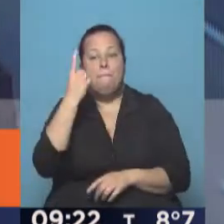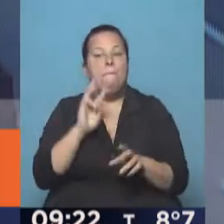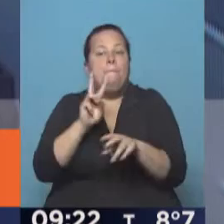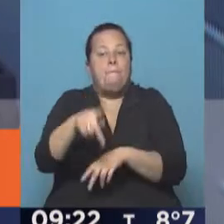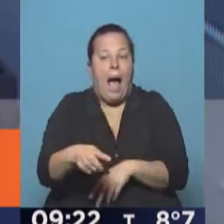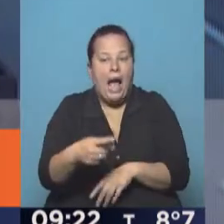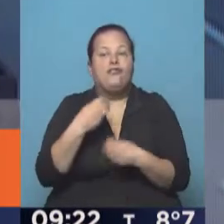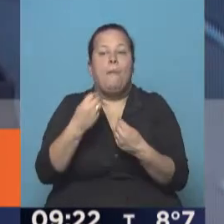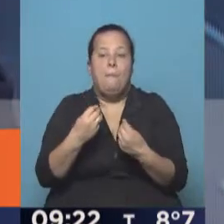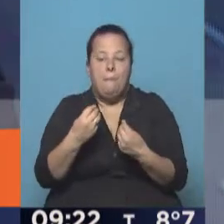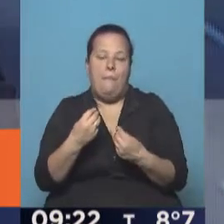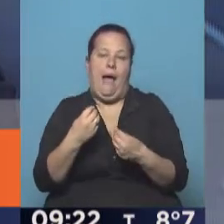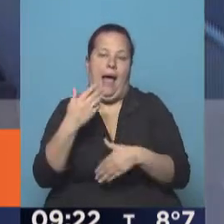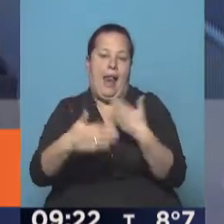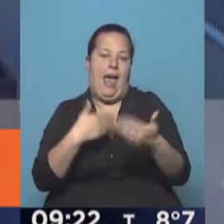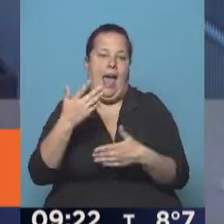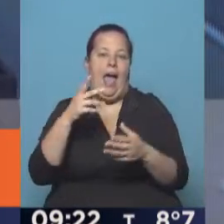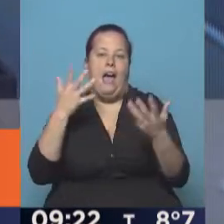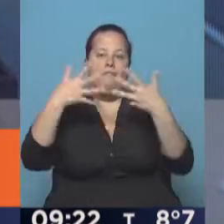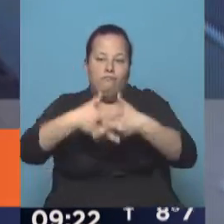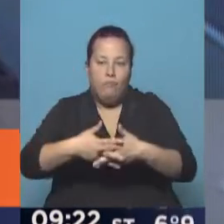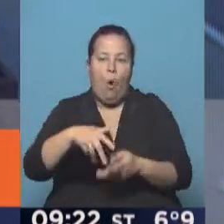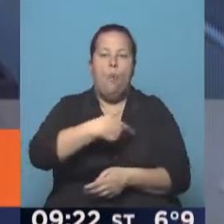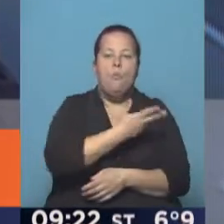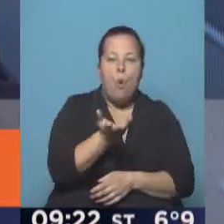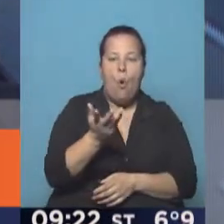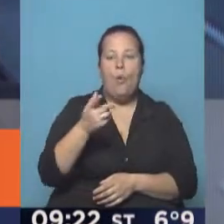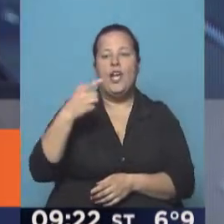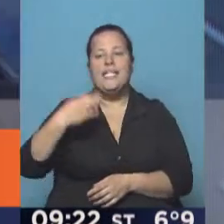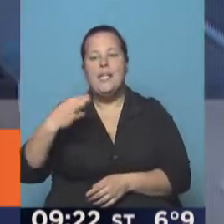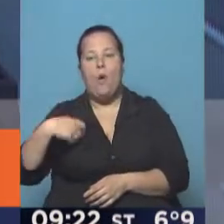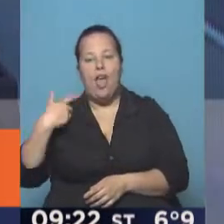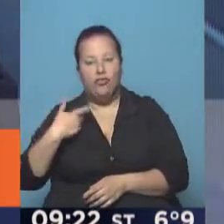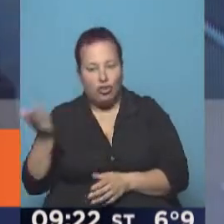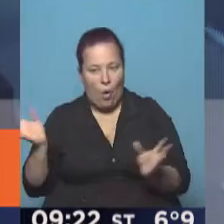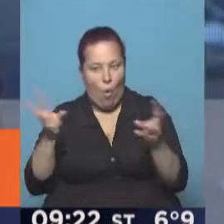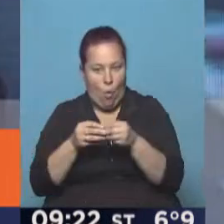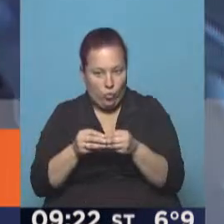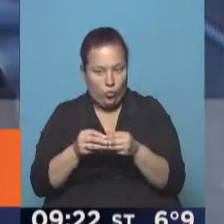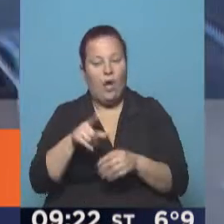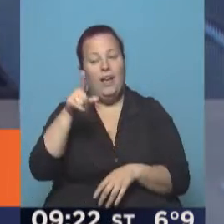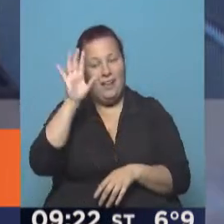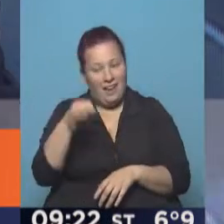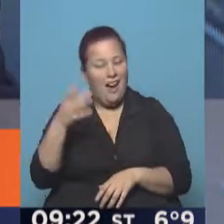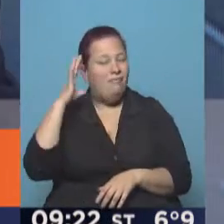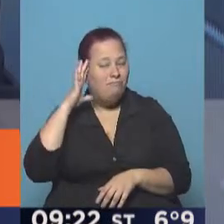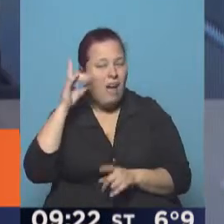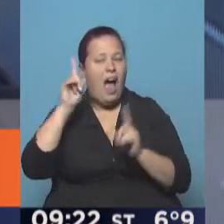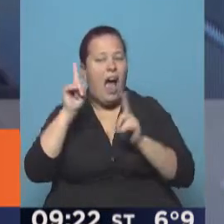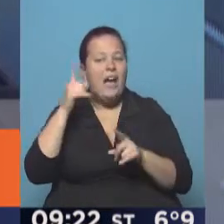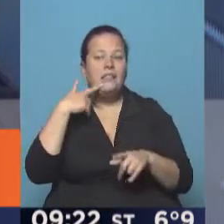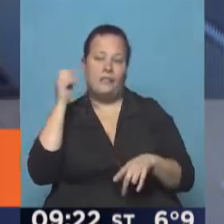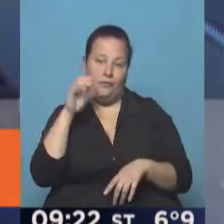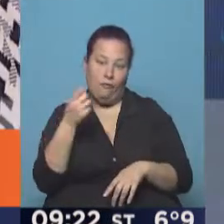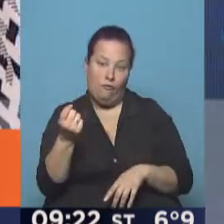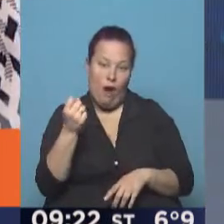para transitar en la articulación entre el sector público y la seguridad social. Claro. Ustedes habrán escuchado que una de las críticas